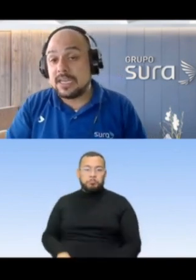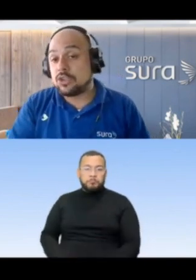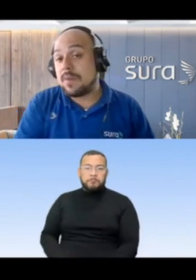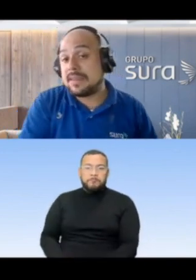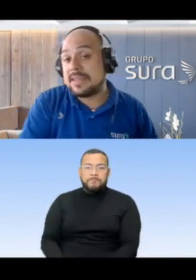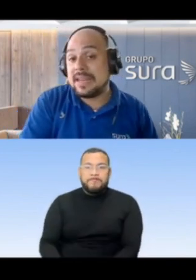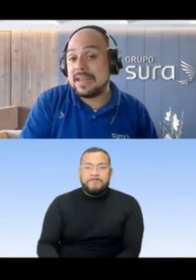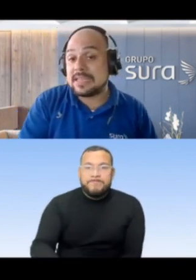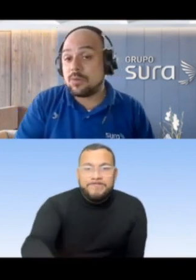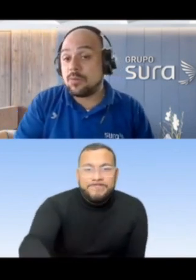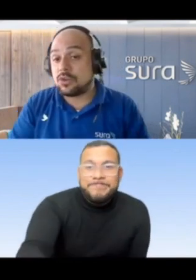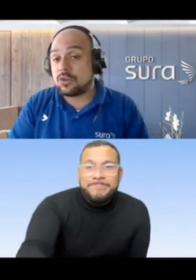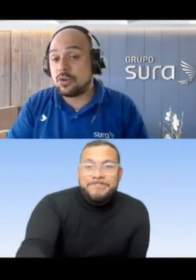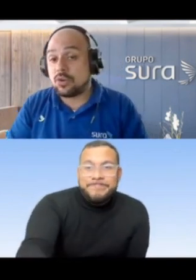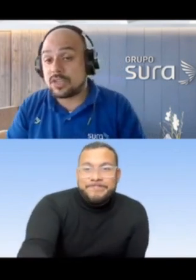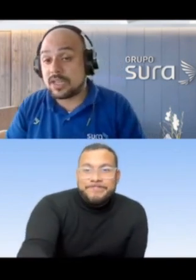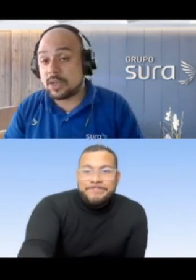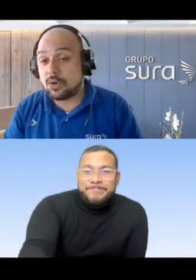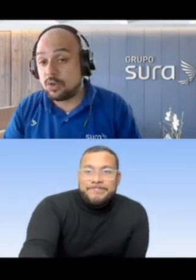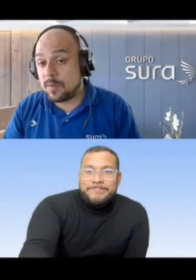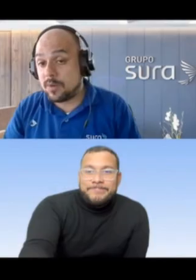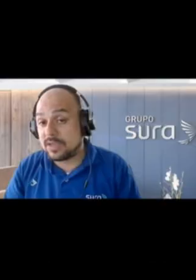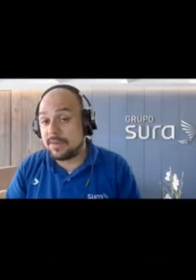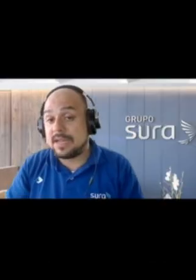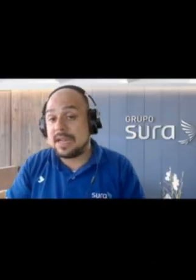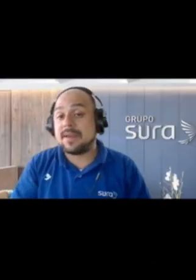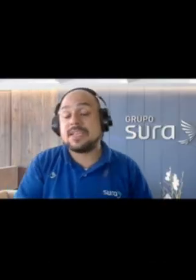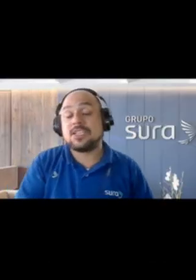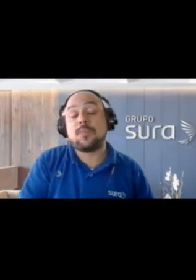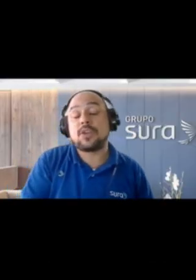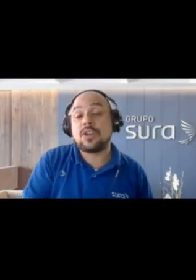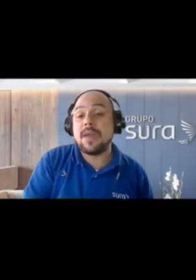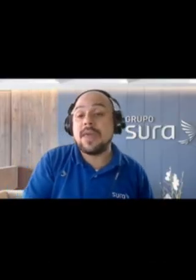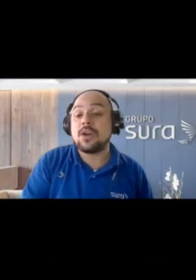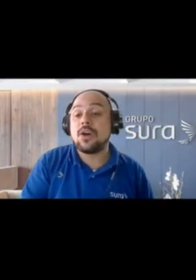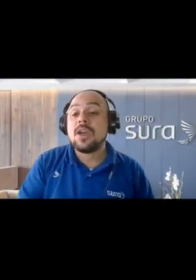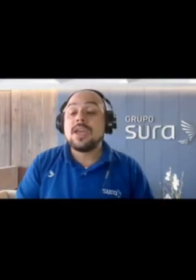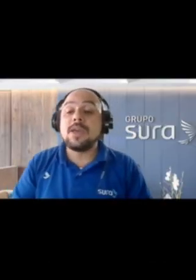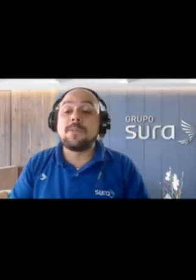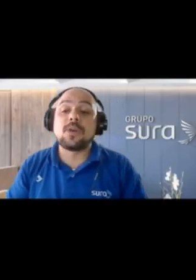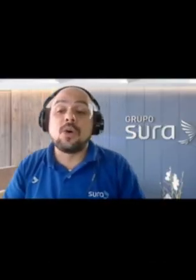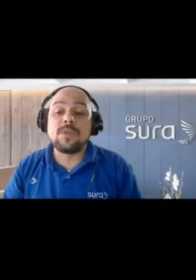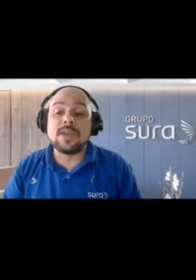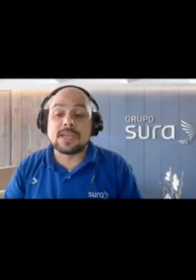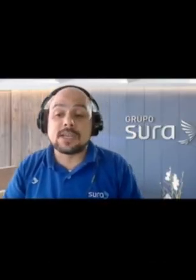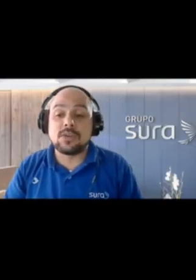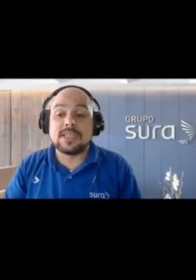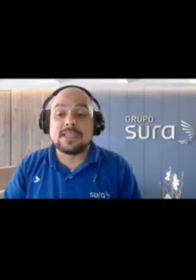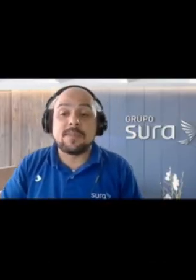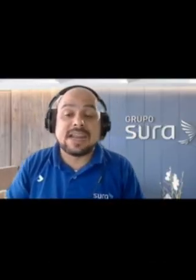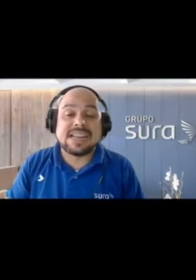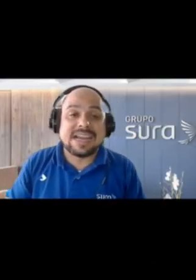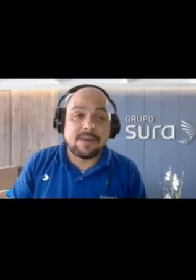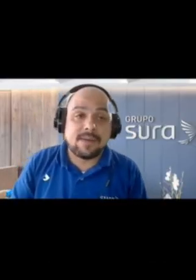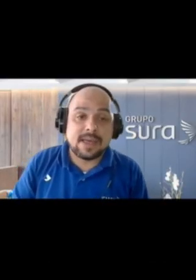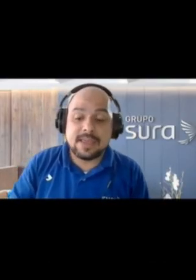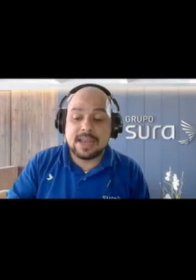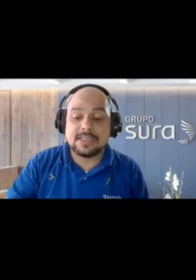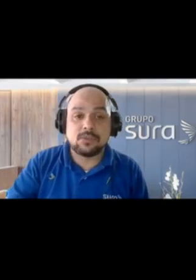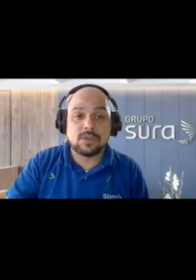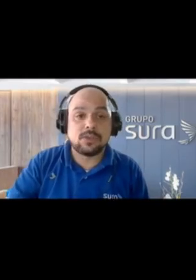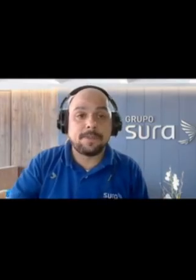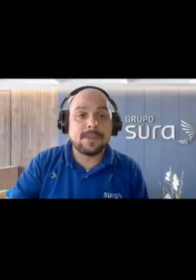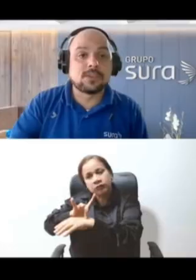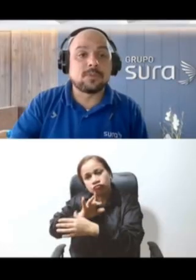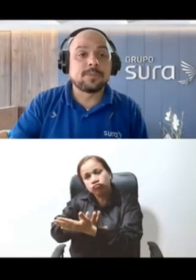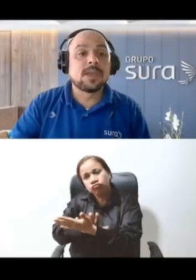comunicación y registro, mantener esa comunicación constante con los miembros de la brigada de emergencia o personal médico y por obvias razones determinar la gravedad